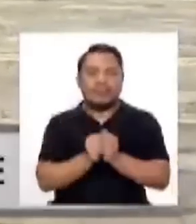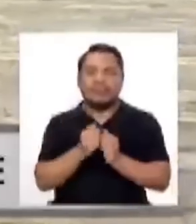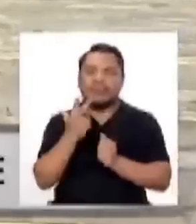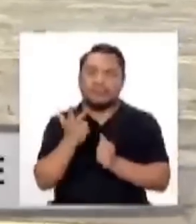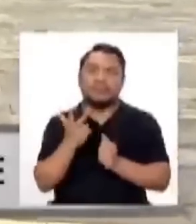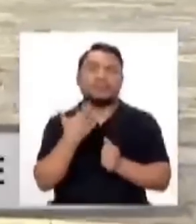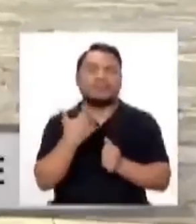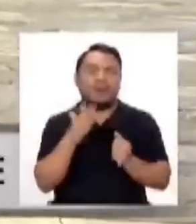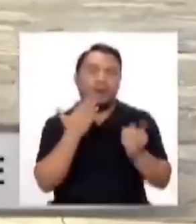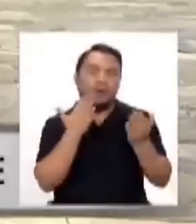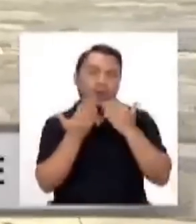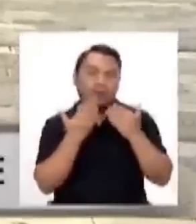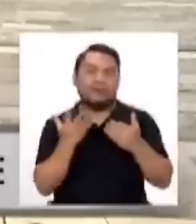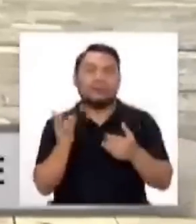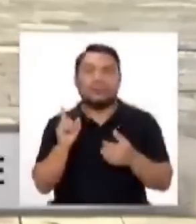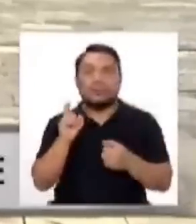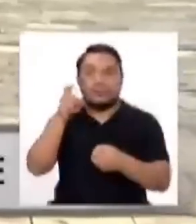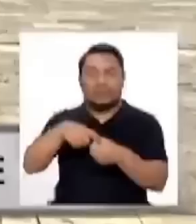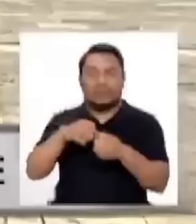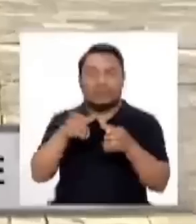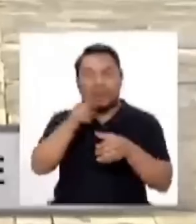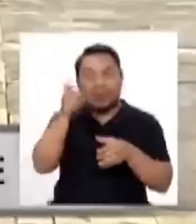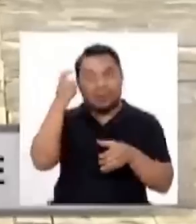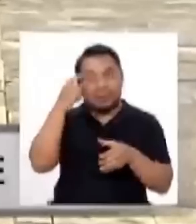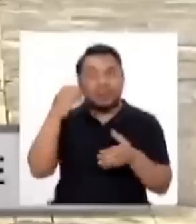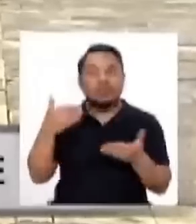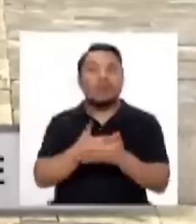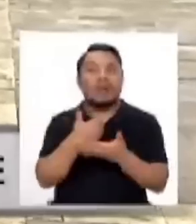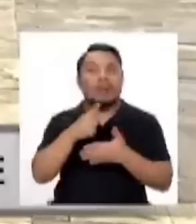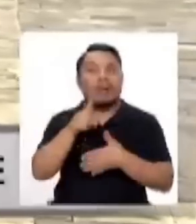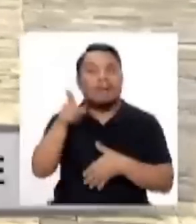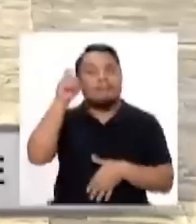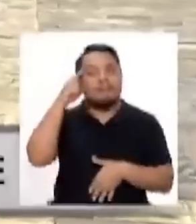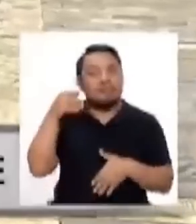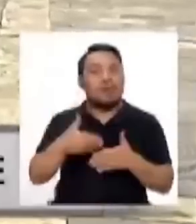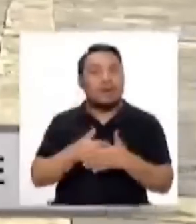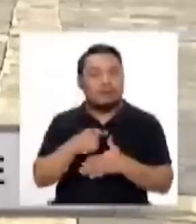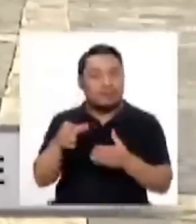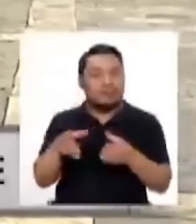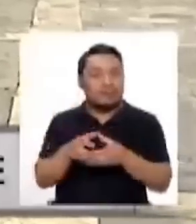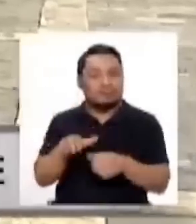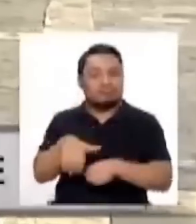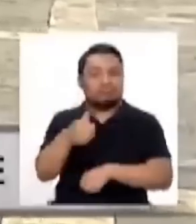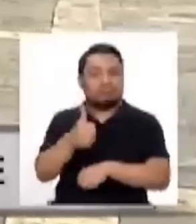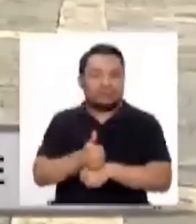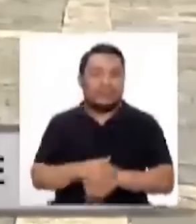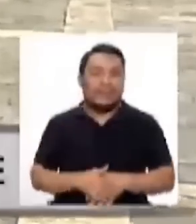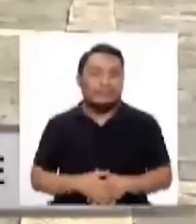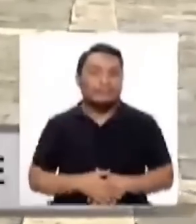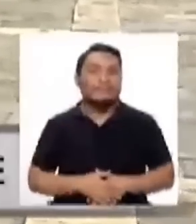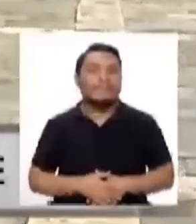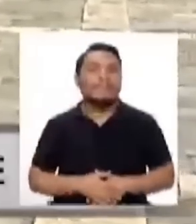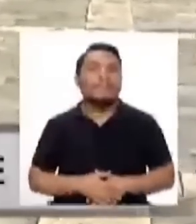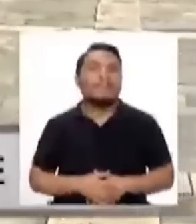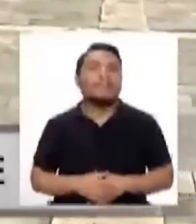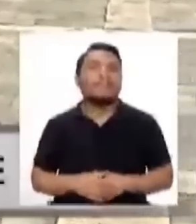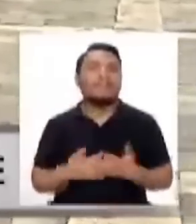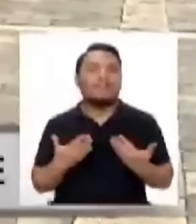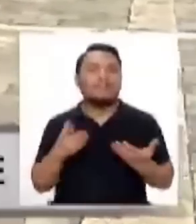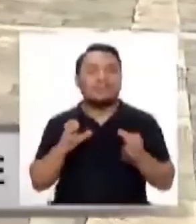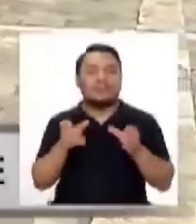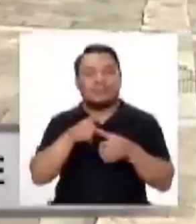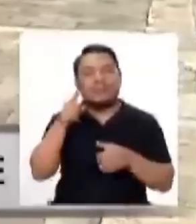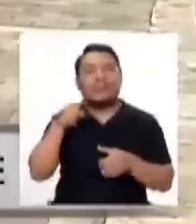inscripción hace pocos días nada más, por aceptación del Jurado Nacional de Elecciones. Entonces es el partido